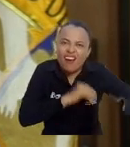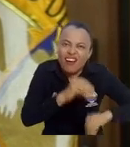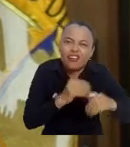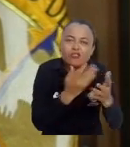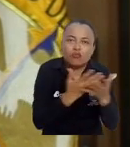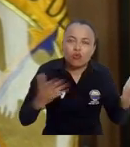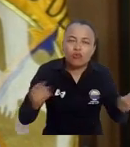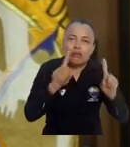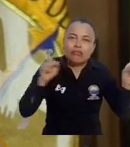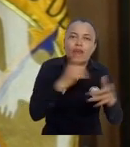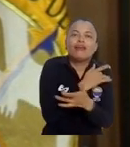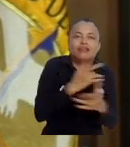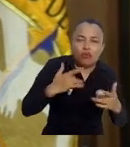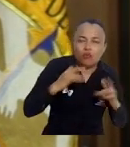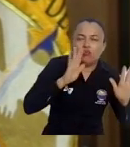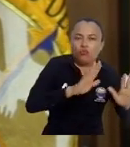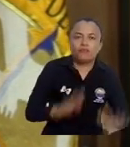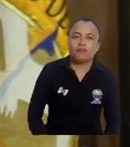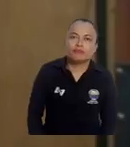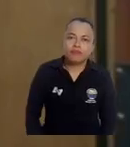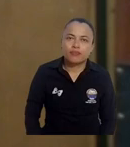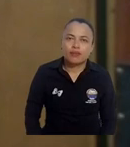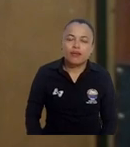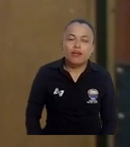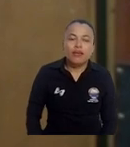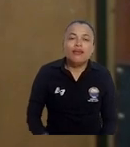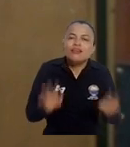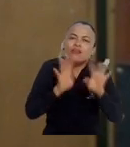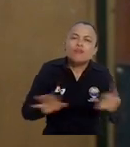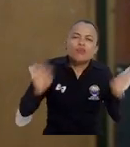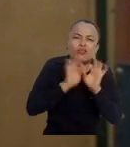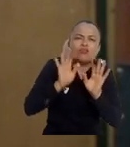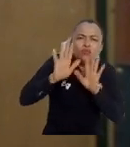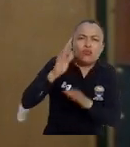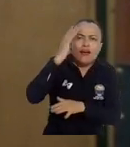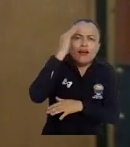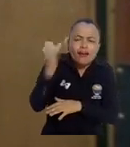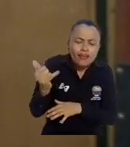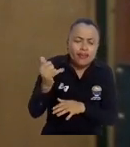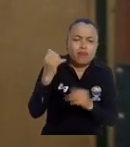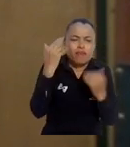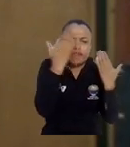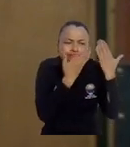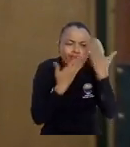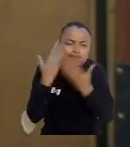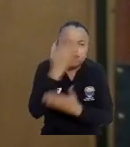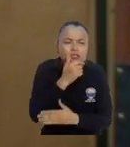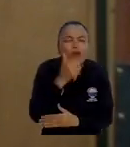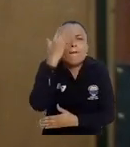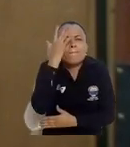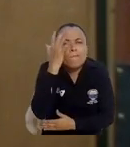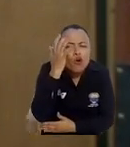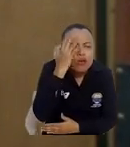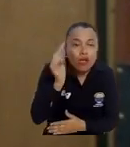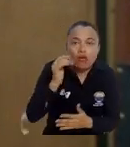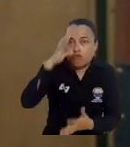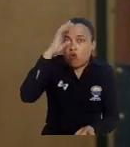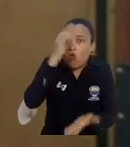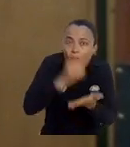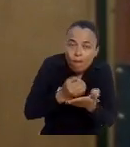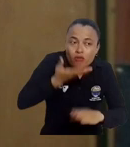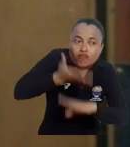desarrollando en los términos pues de salud específicamente. Permite que desde la academia se analice, se cuestione,